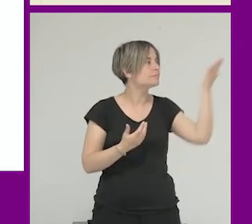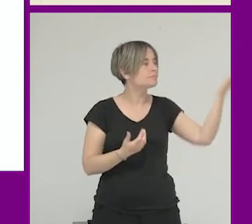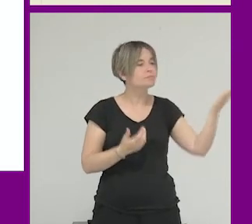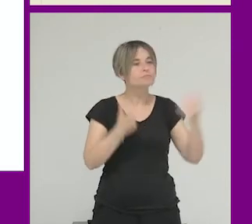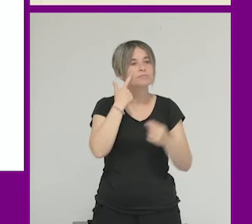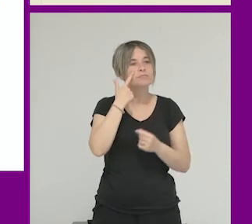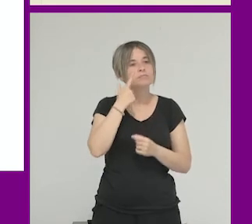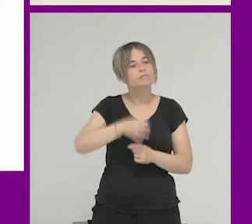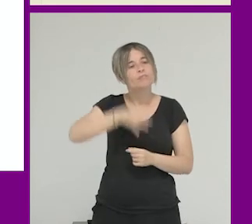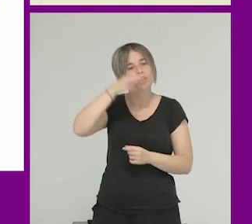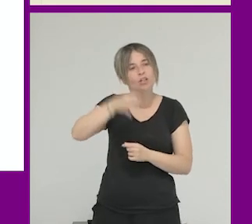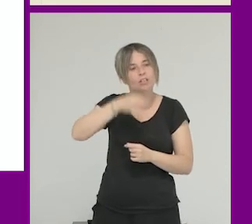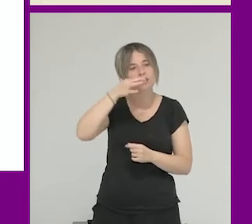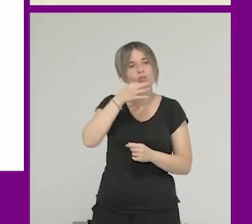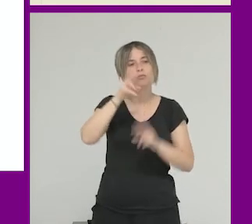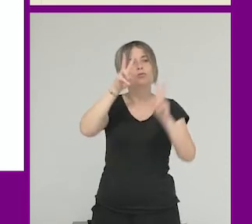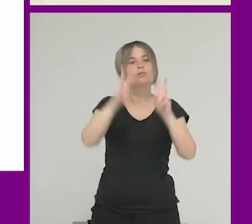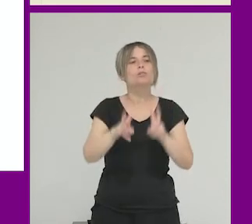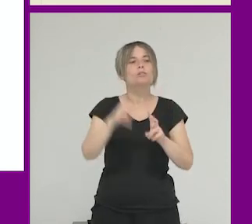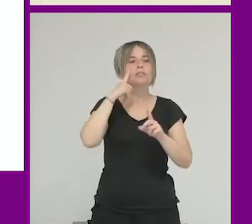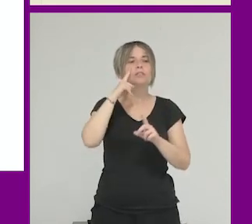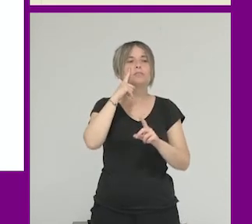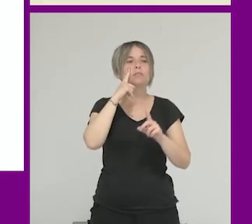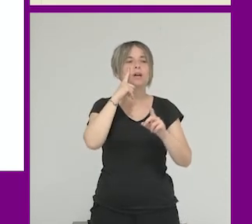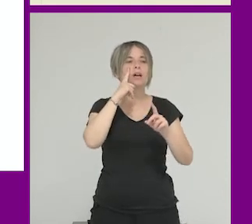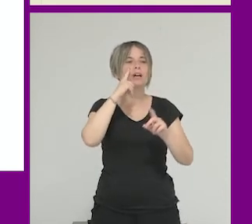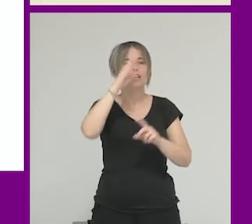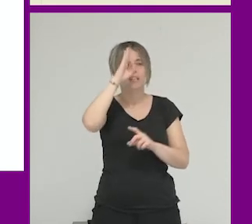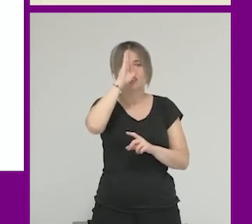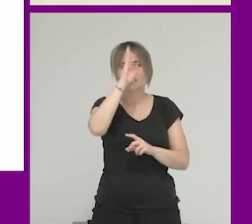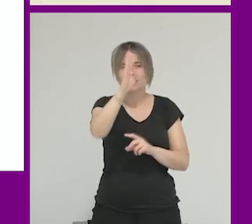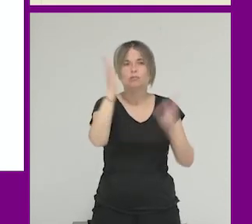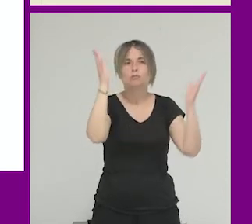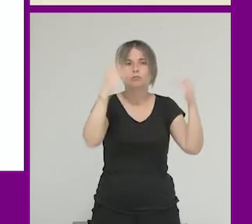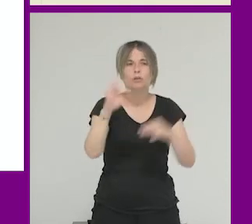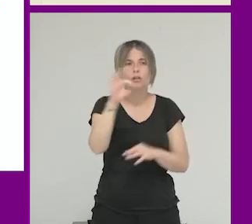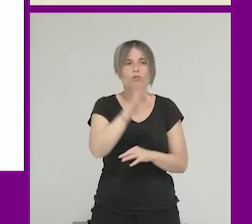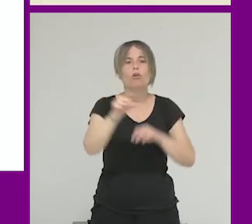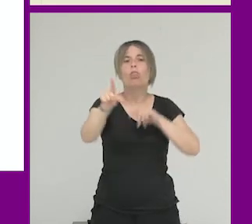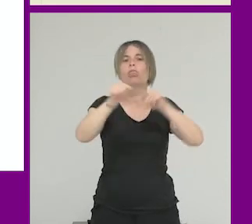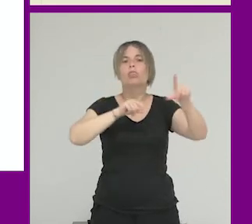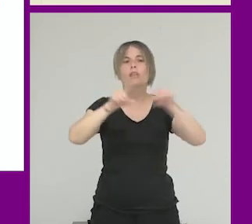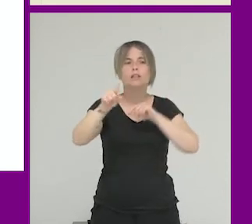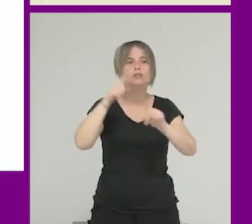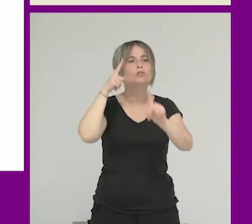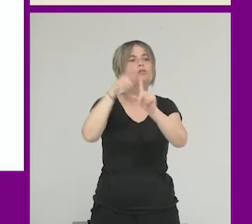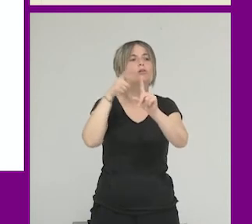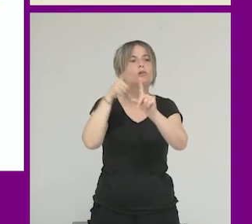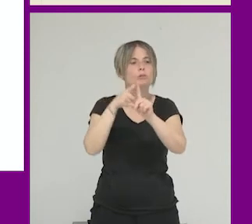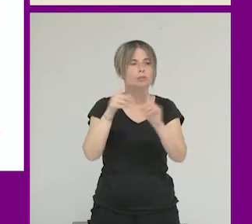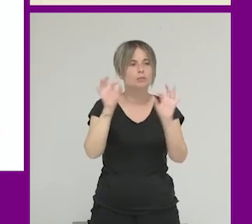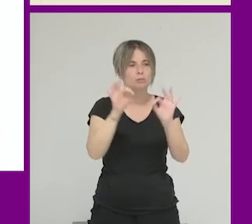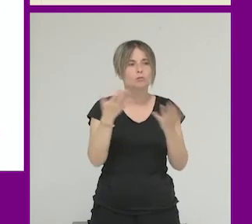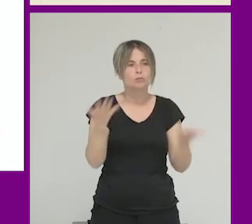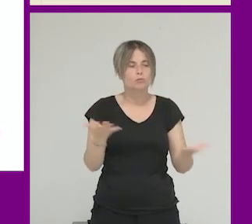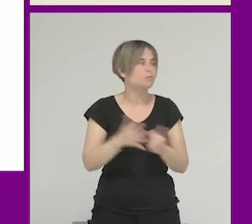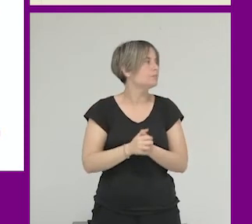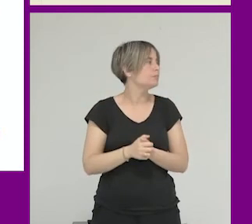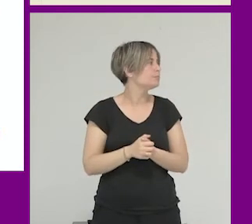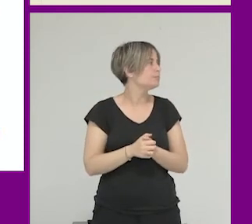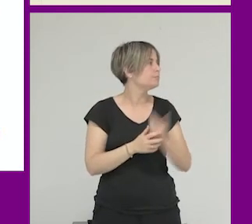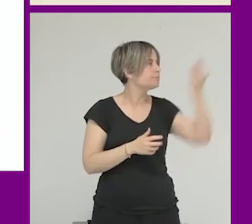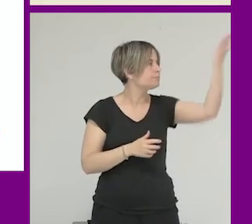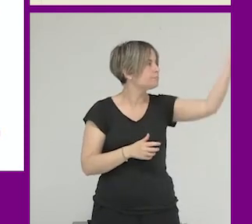dira lantzen heterosexualak ez diren gizonen eta transen gurazo deziraren inguruan. Ez, hau ez dira